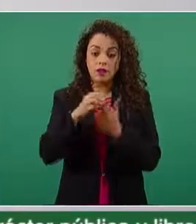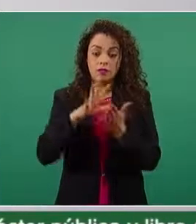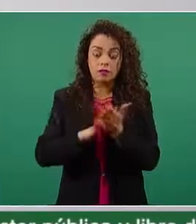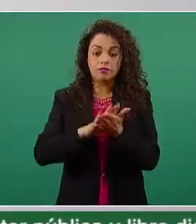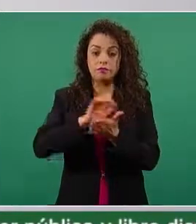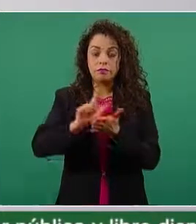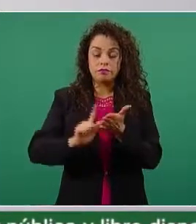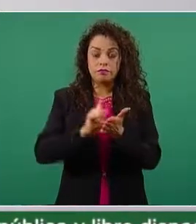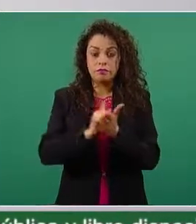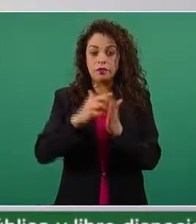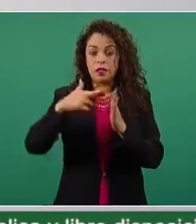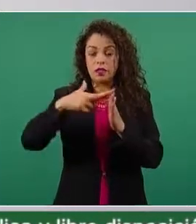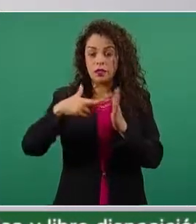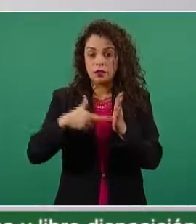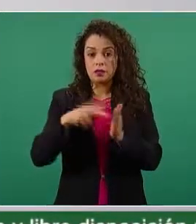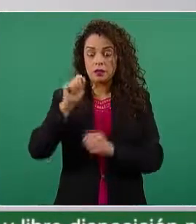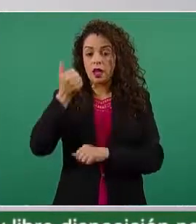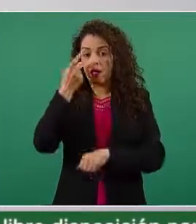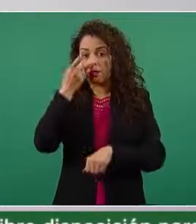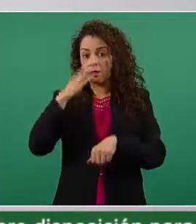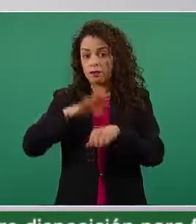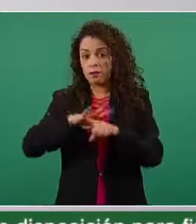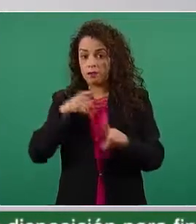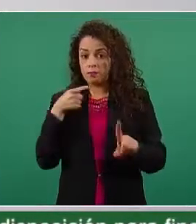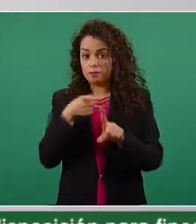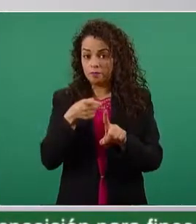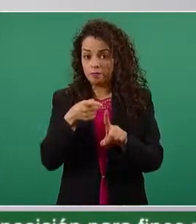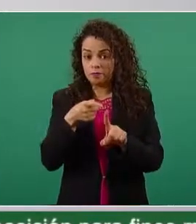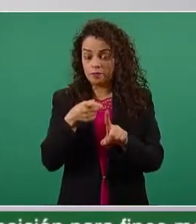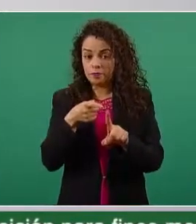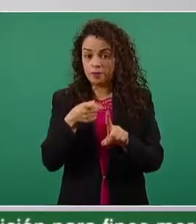reforma administrativa